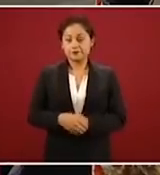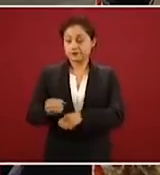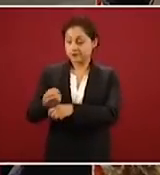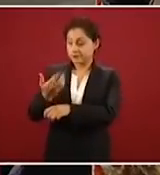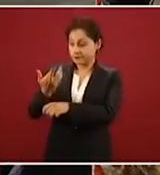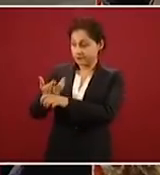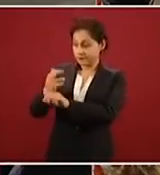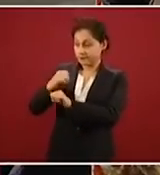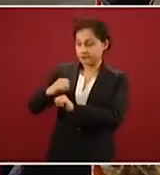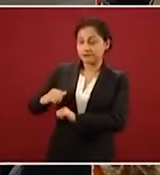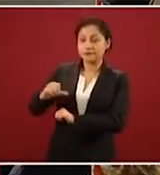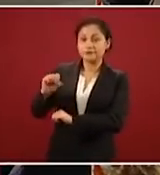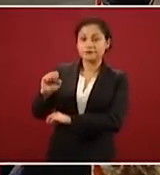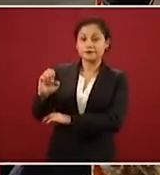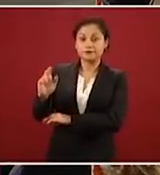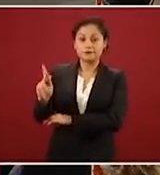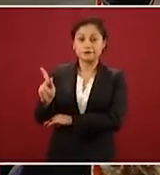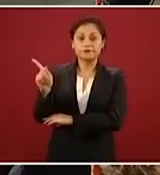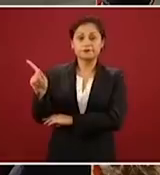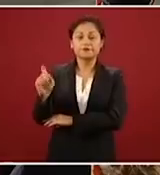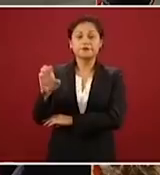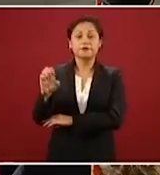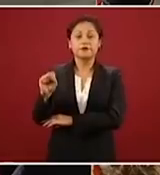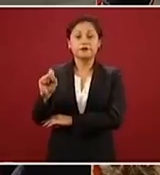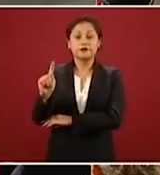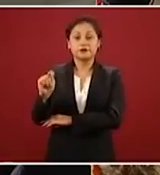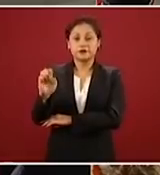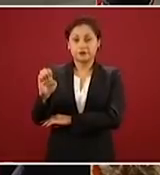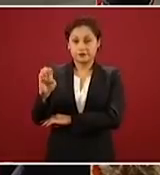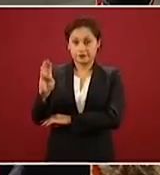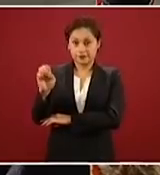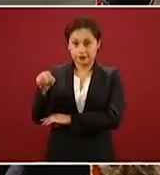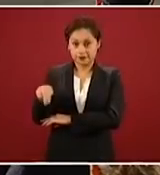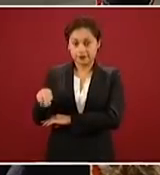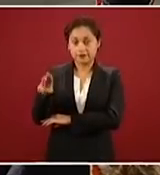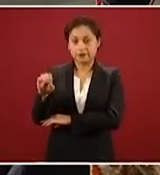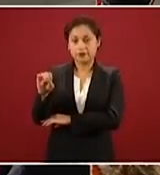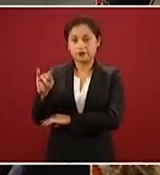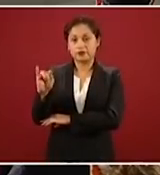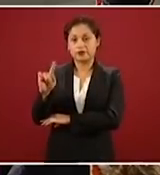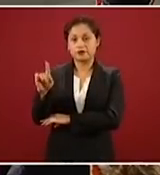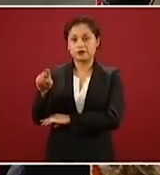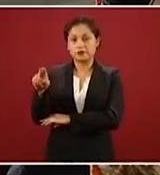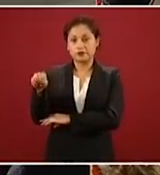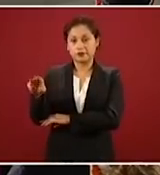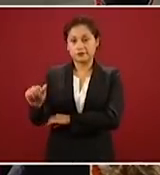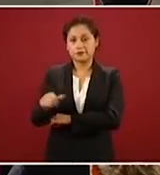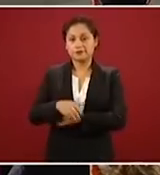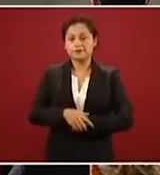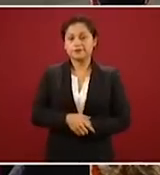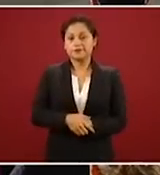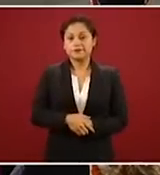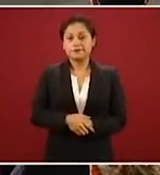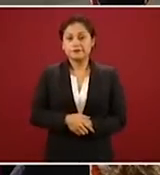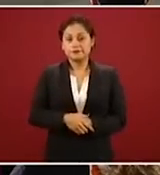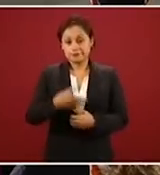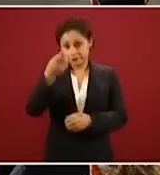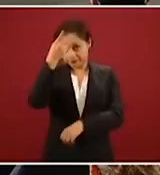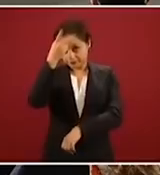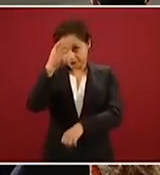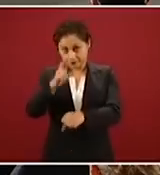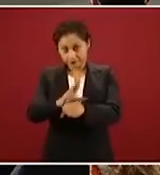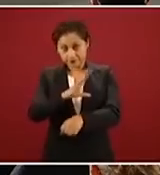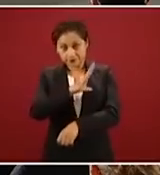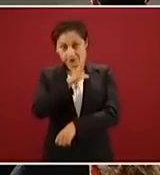Educación Pública, Esteban Moctezuma Barragán. Director General de la